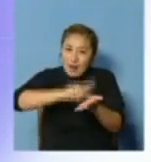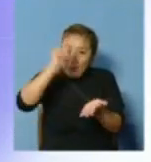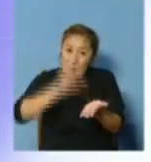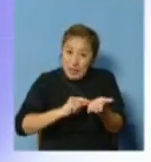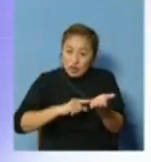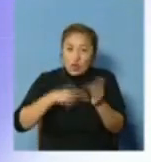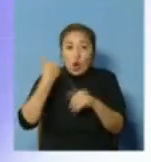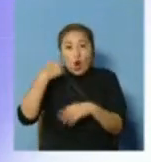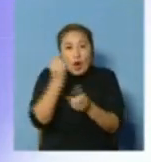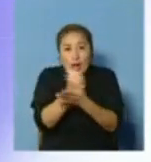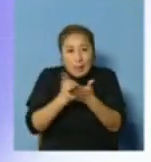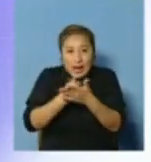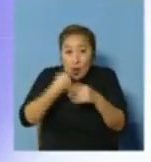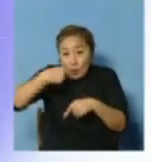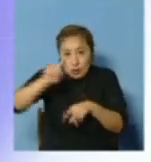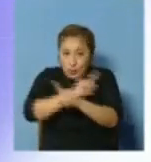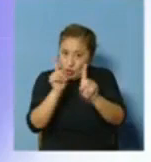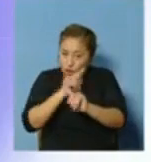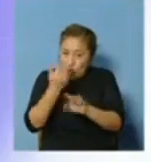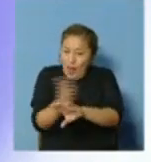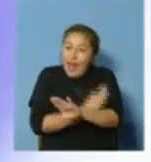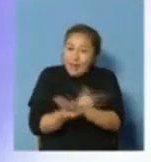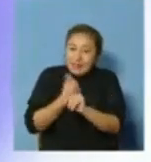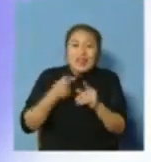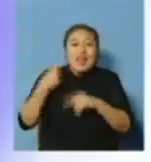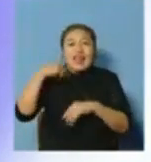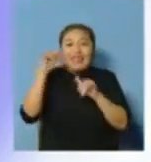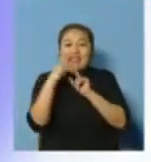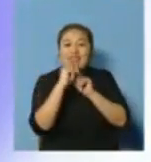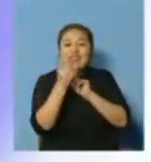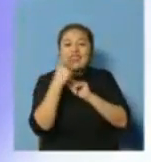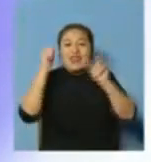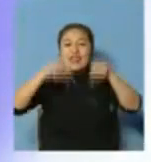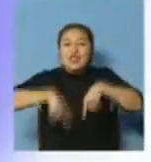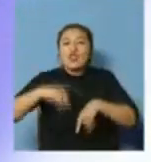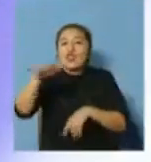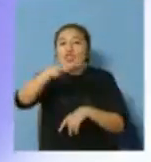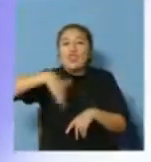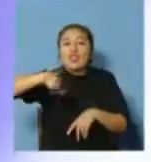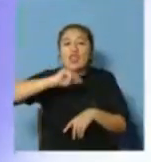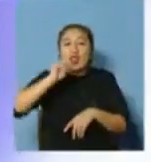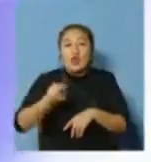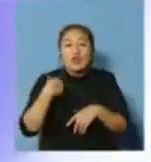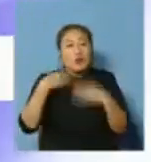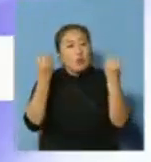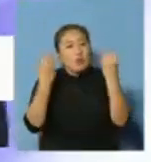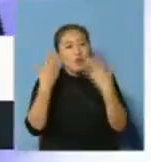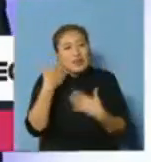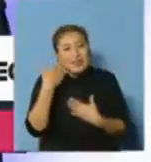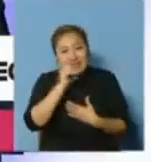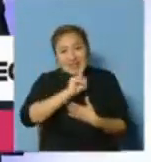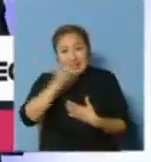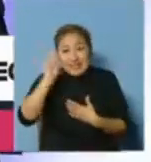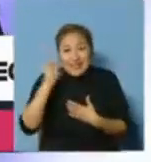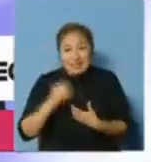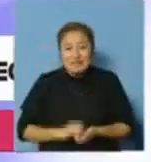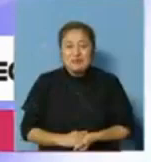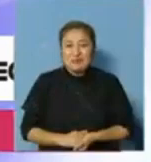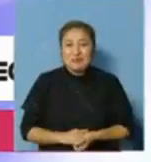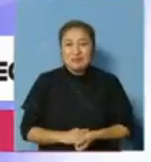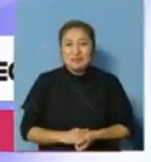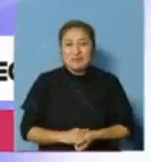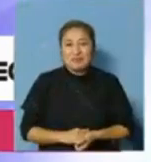motivo jorge reales está con el móvil en vivo y en directo desde ese lugar es así jorge cómo te va muy buenos